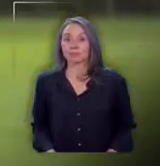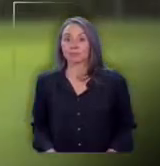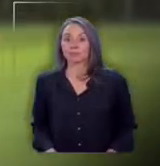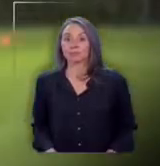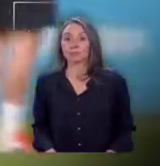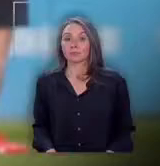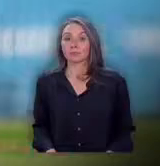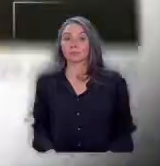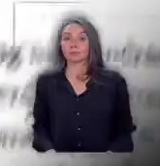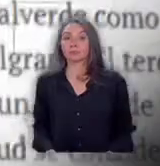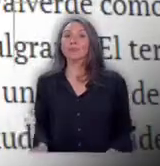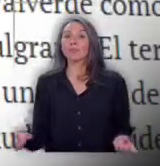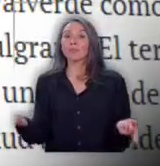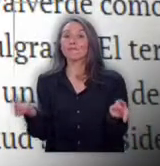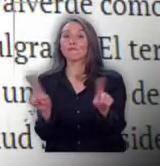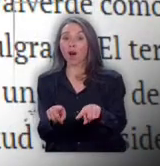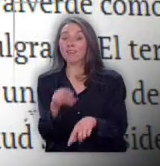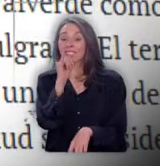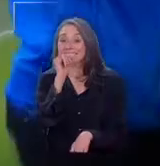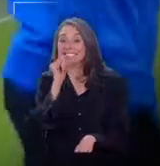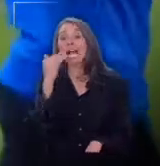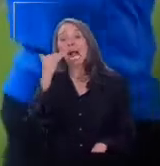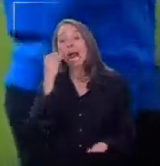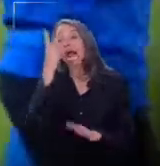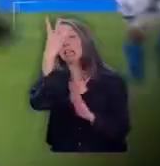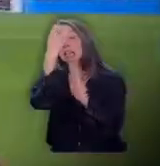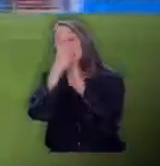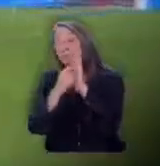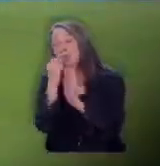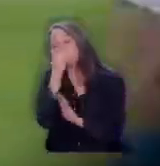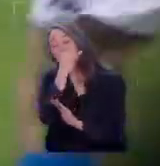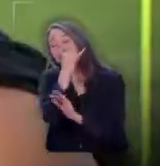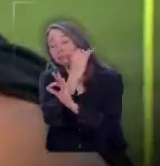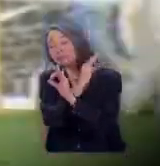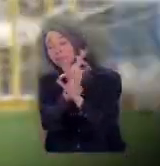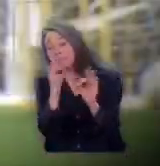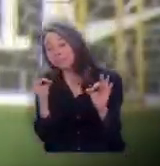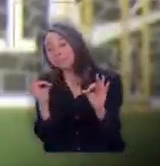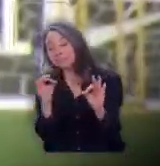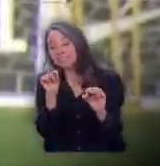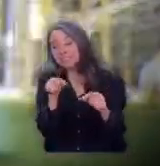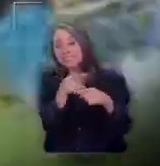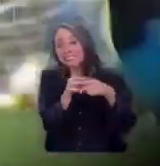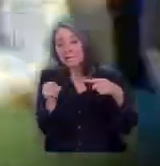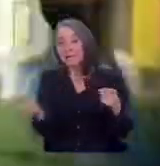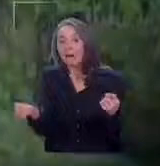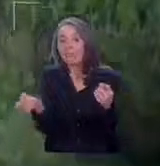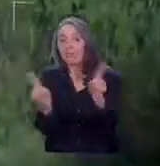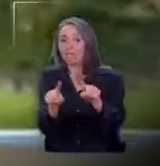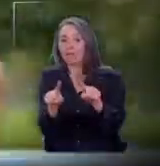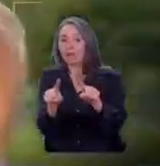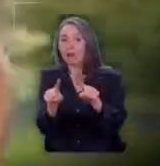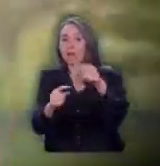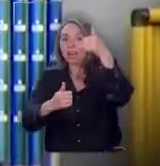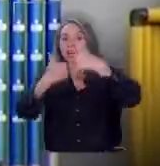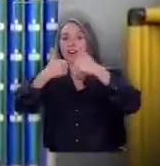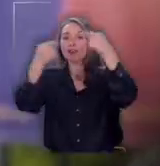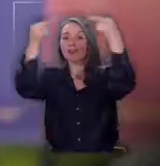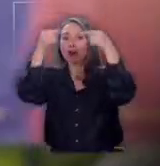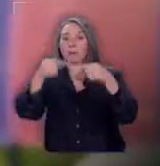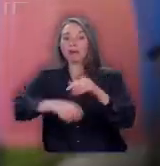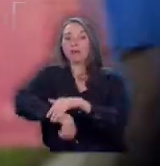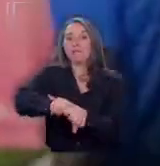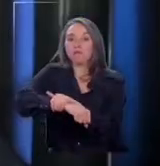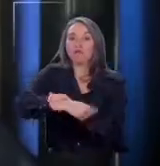oportunidad vuelve sí tras casi tres meses de ausencia este esta semana regresa el fútbol en España